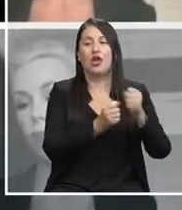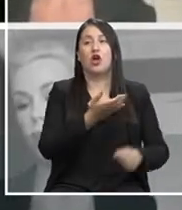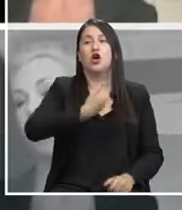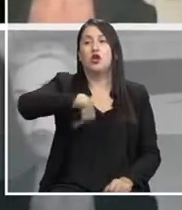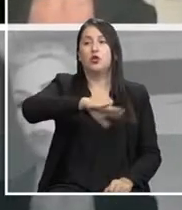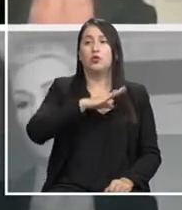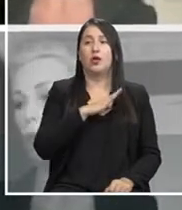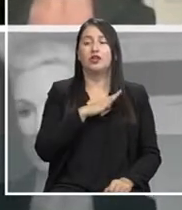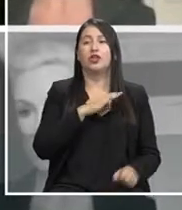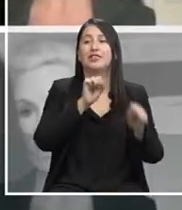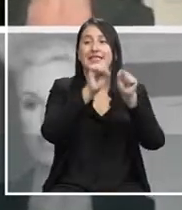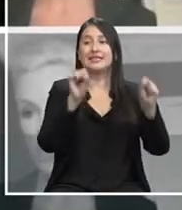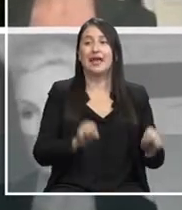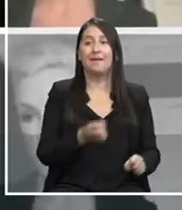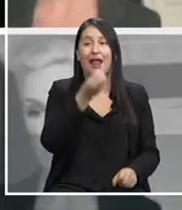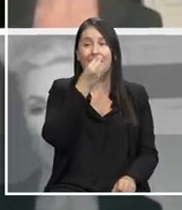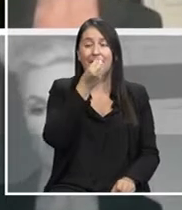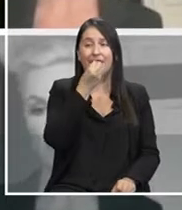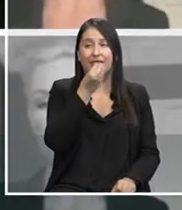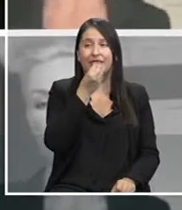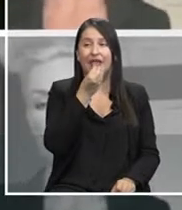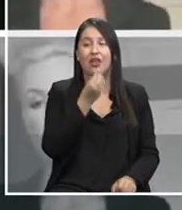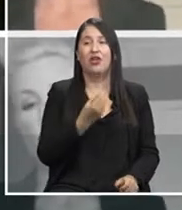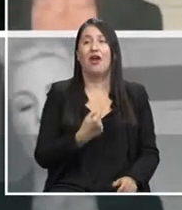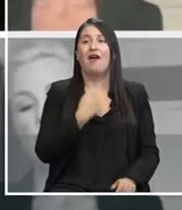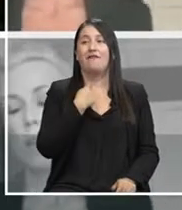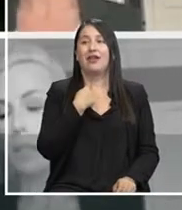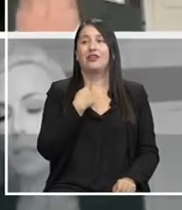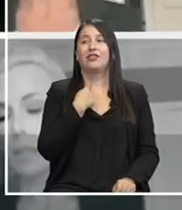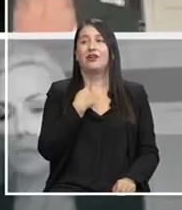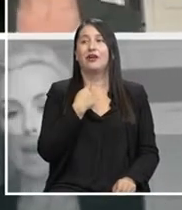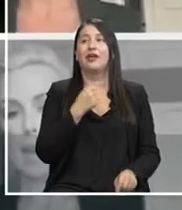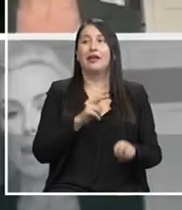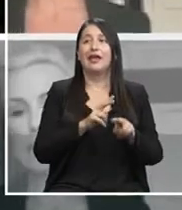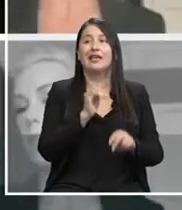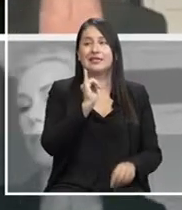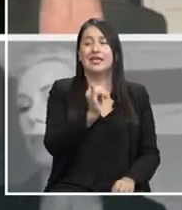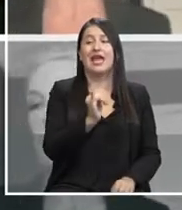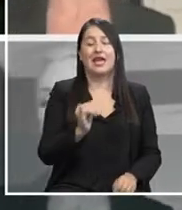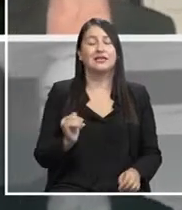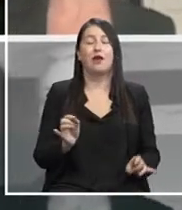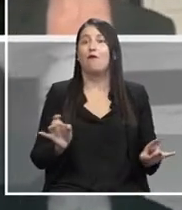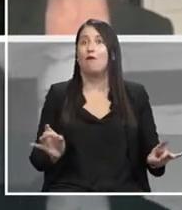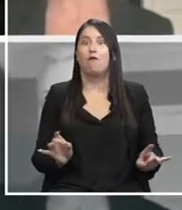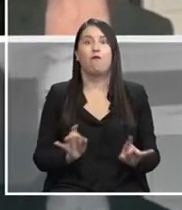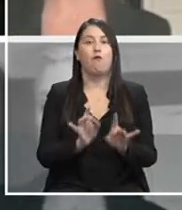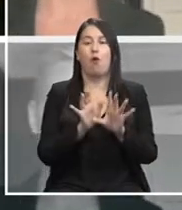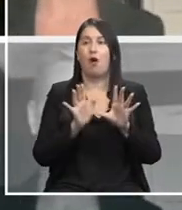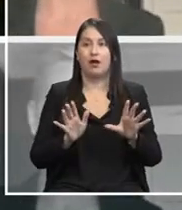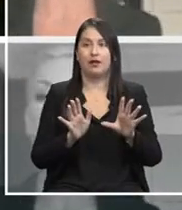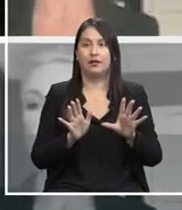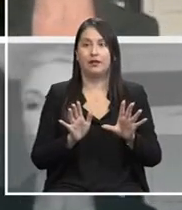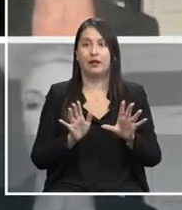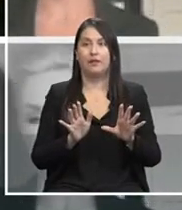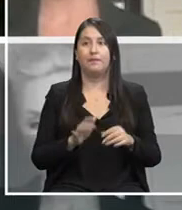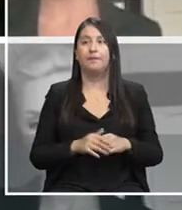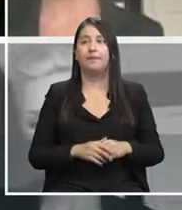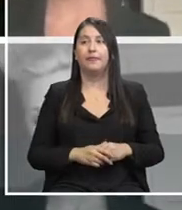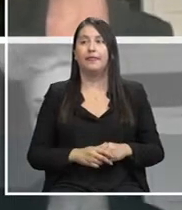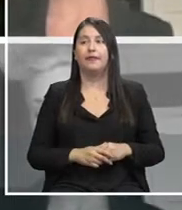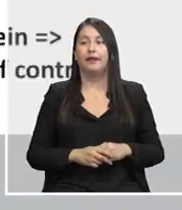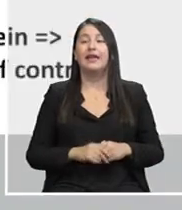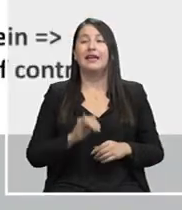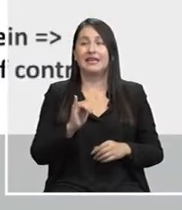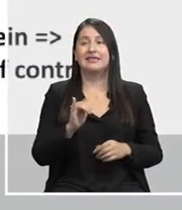sistemas alimentarios generan más costos que valor, lo cual es impactante. A menos que actuemos, las cosas van a